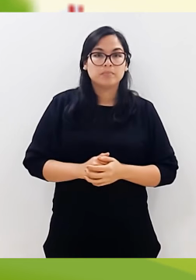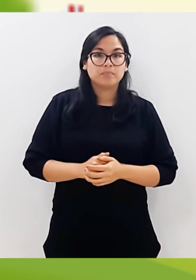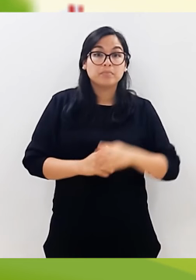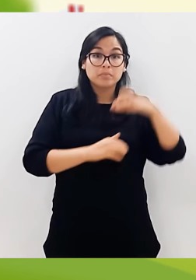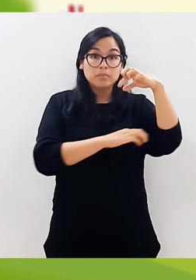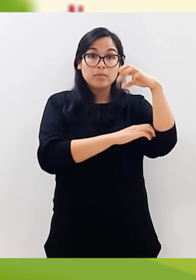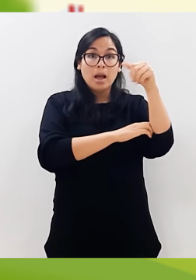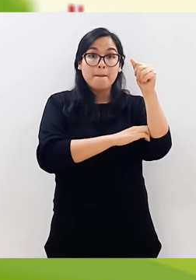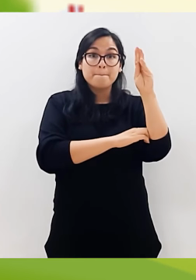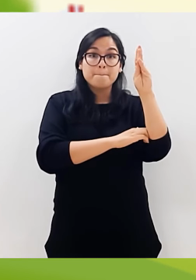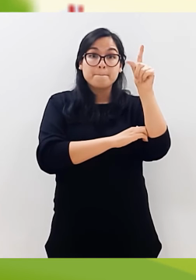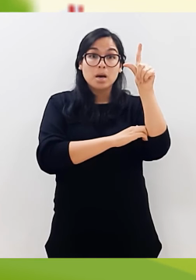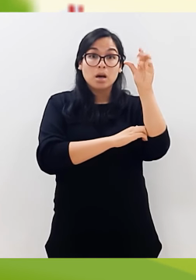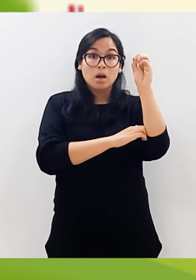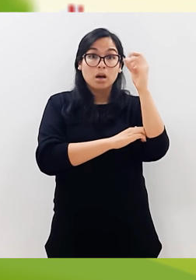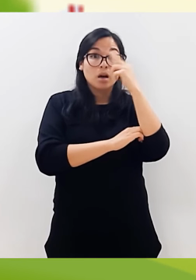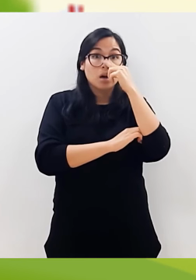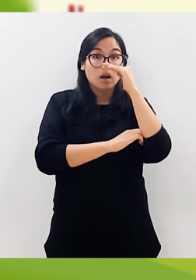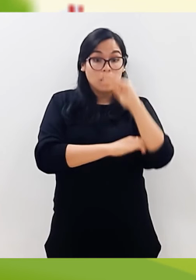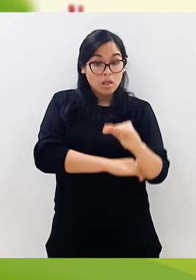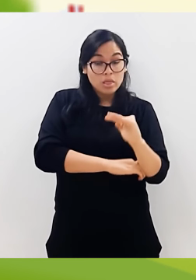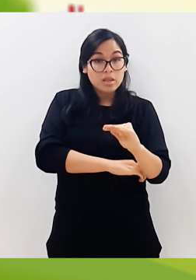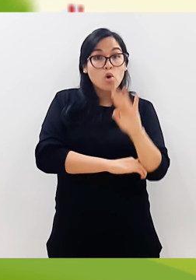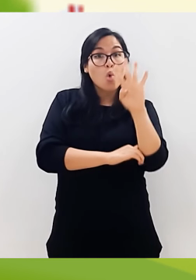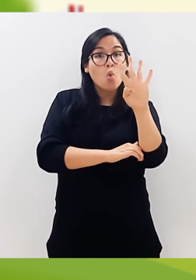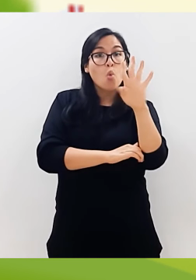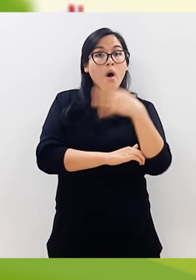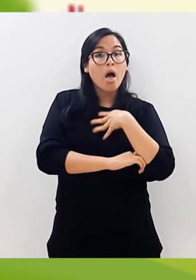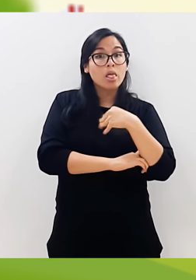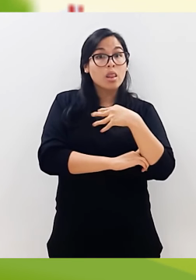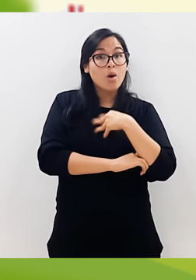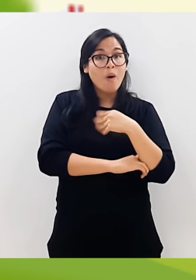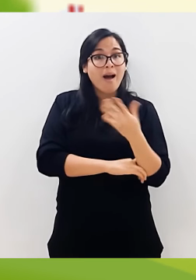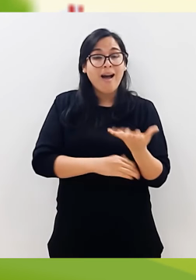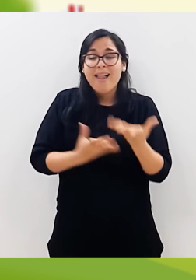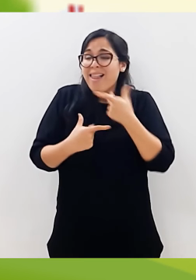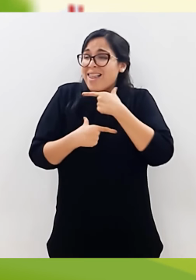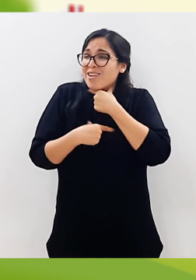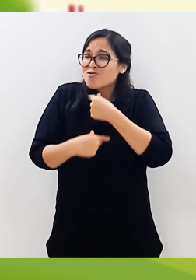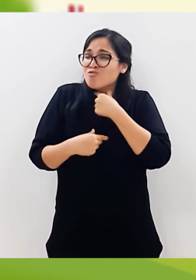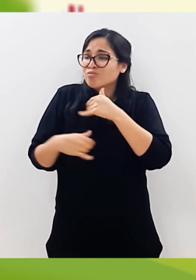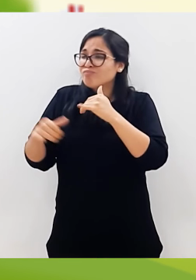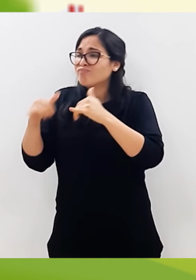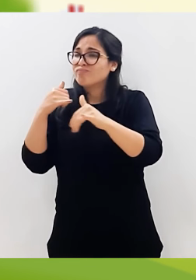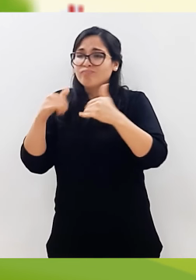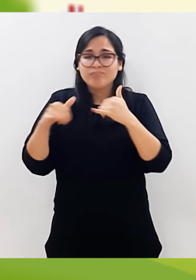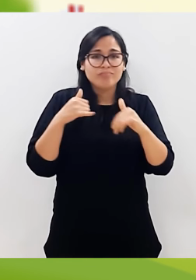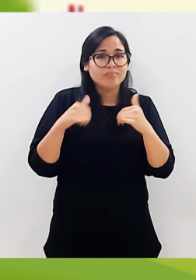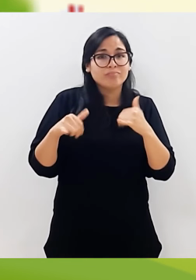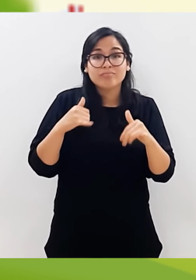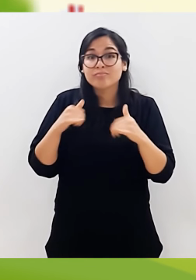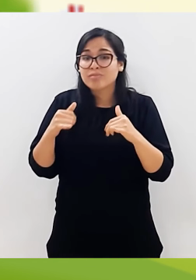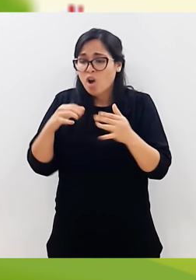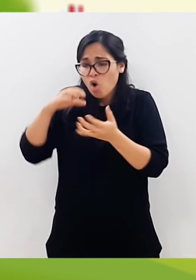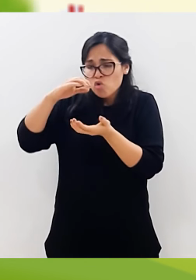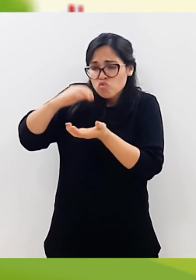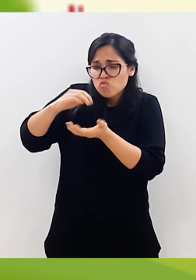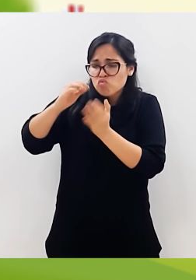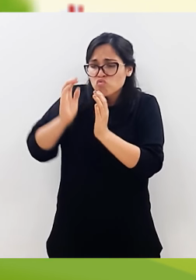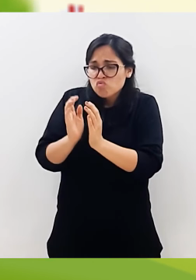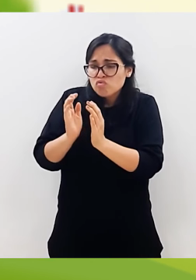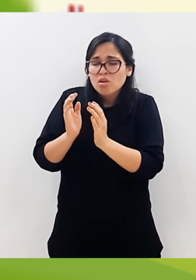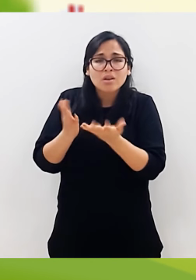Pablo es un niño de cuatro años. Le encanta jugar con latitas